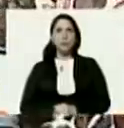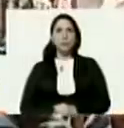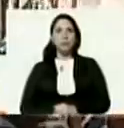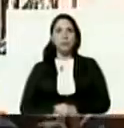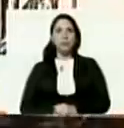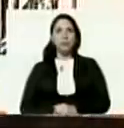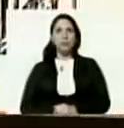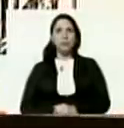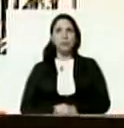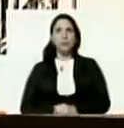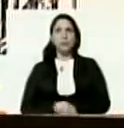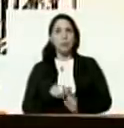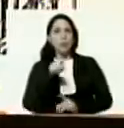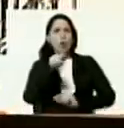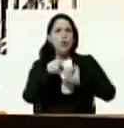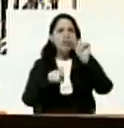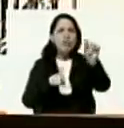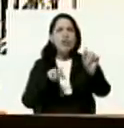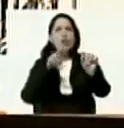Es contigo, Ramón.